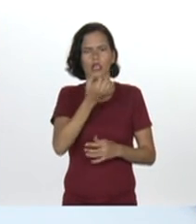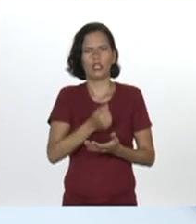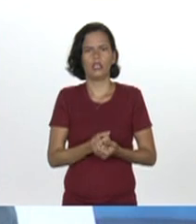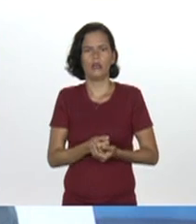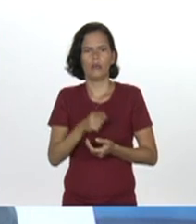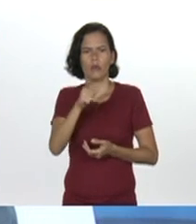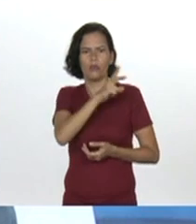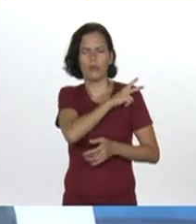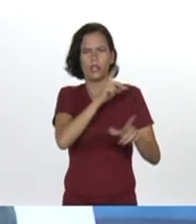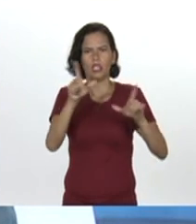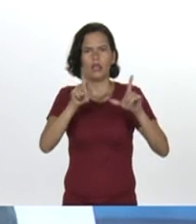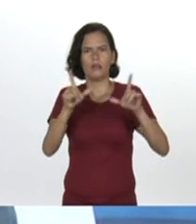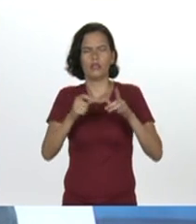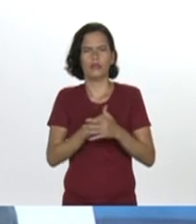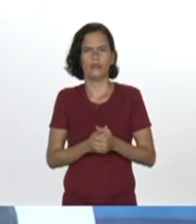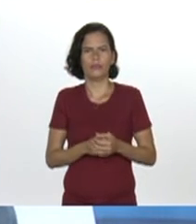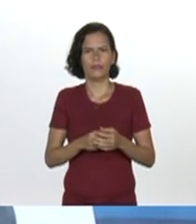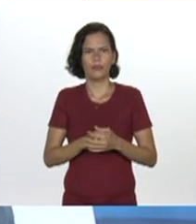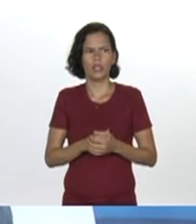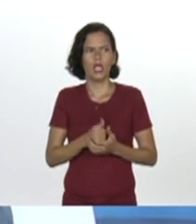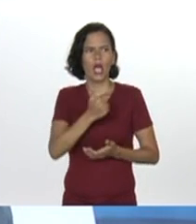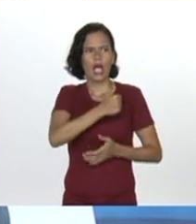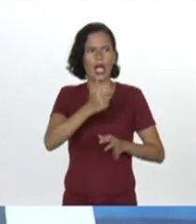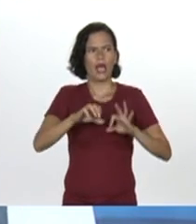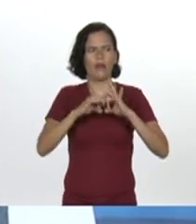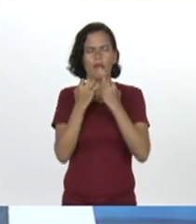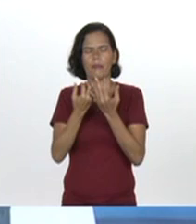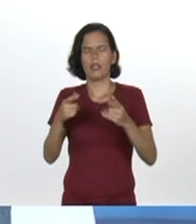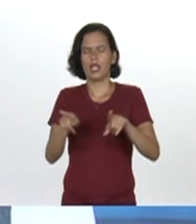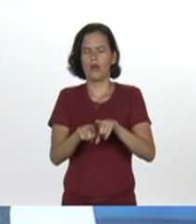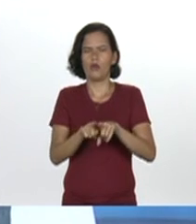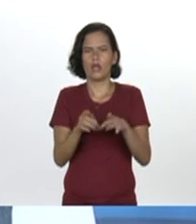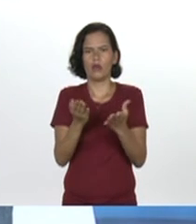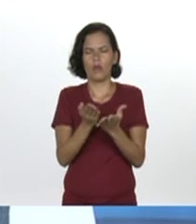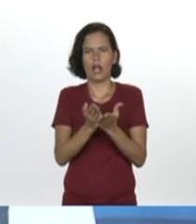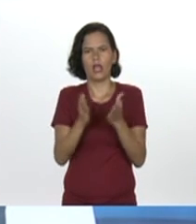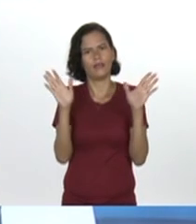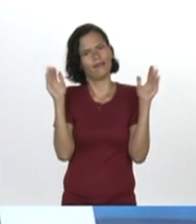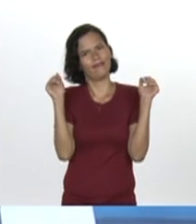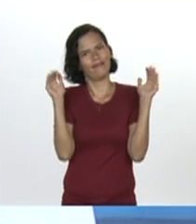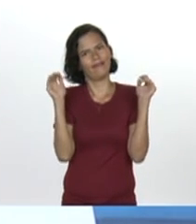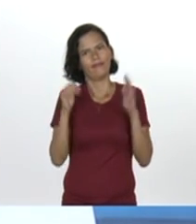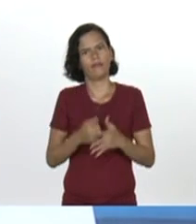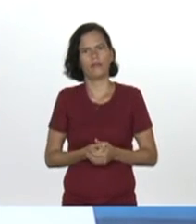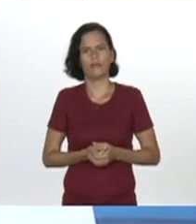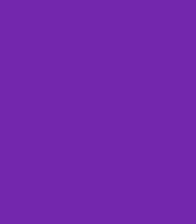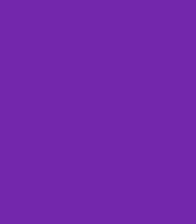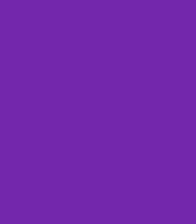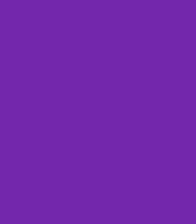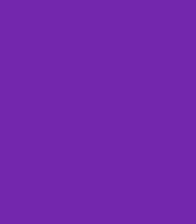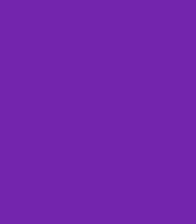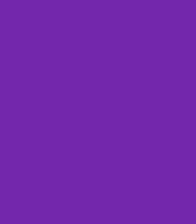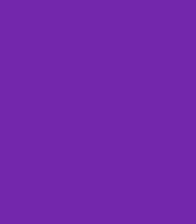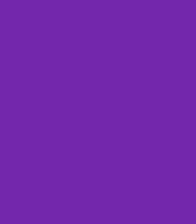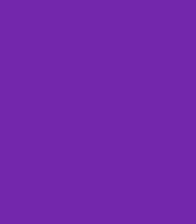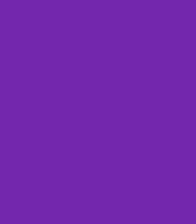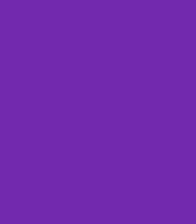tarde por tu canal Vive TV. Y por tu programa favorito, Cada familia, una escuela. ¡Chao!